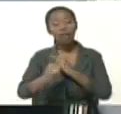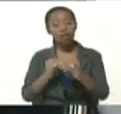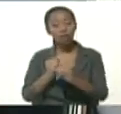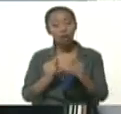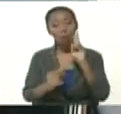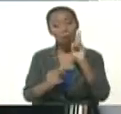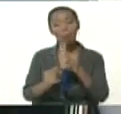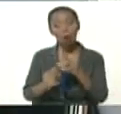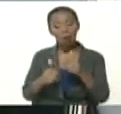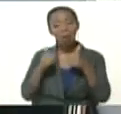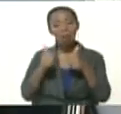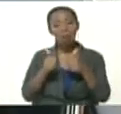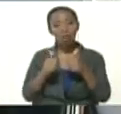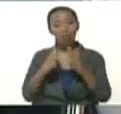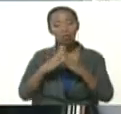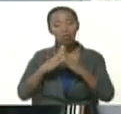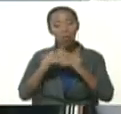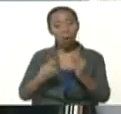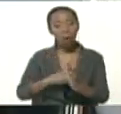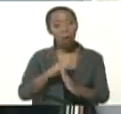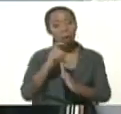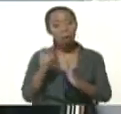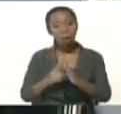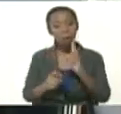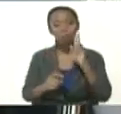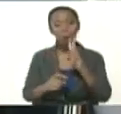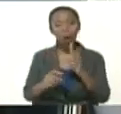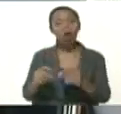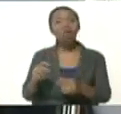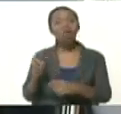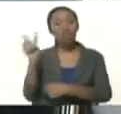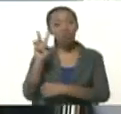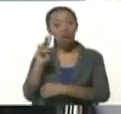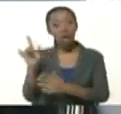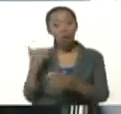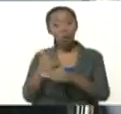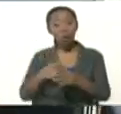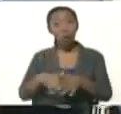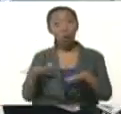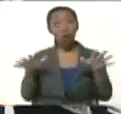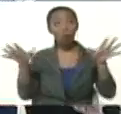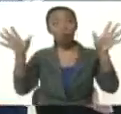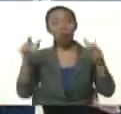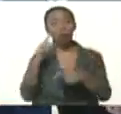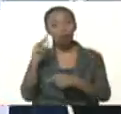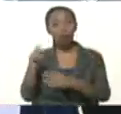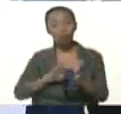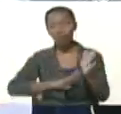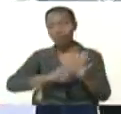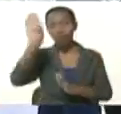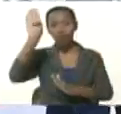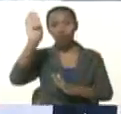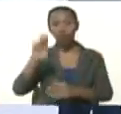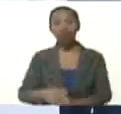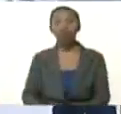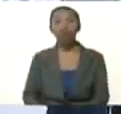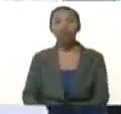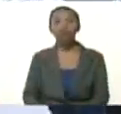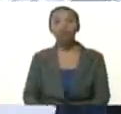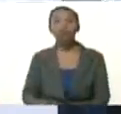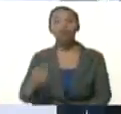exchanges nacionales e internacionales volando en Venezuela, volando. ¿Esto es mío? Bueno, aquí me la llevo, pues ya estoy afiliado